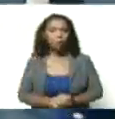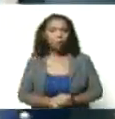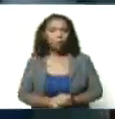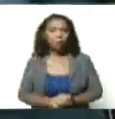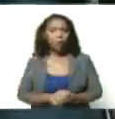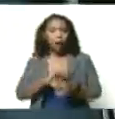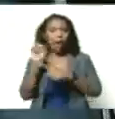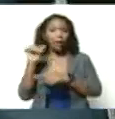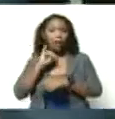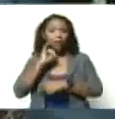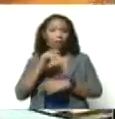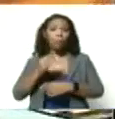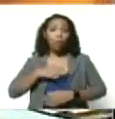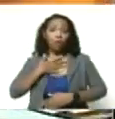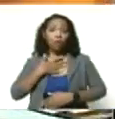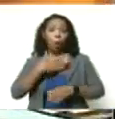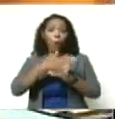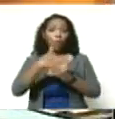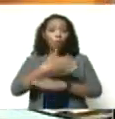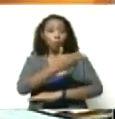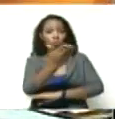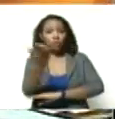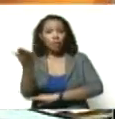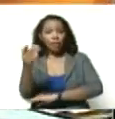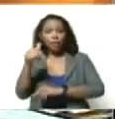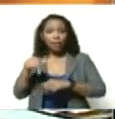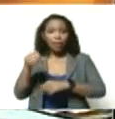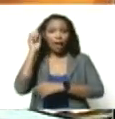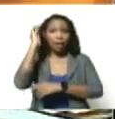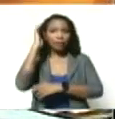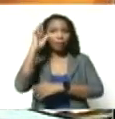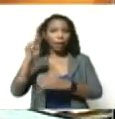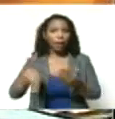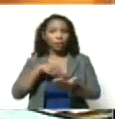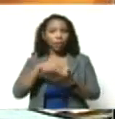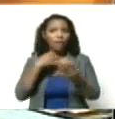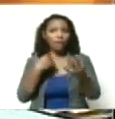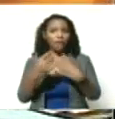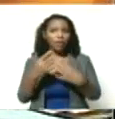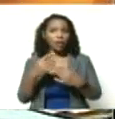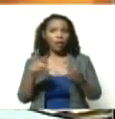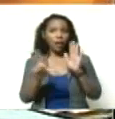Esta es la información que podemos compartir con ustedes desde el Palacio Federal